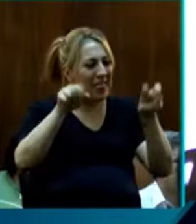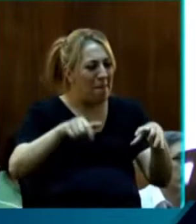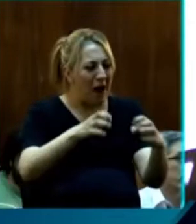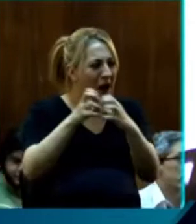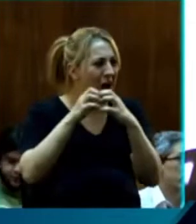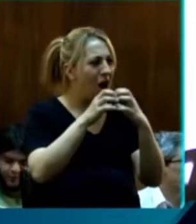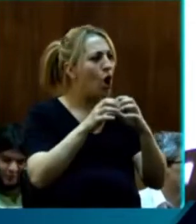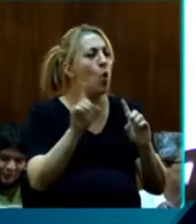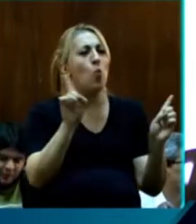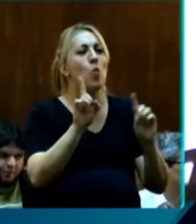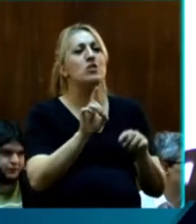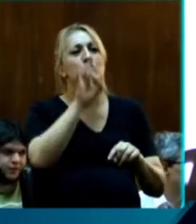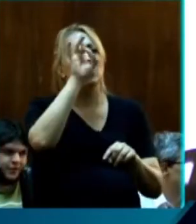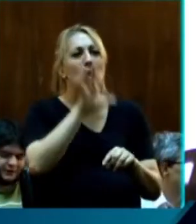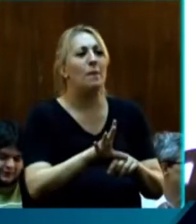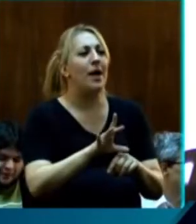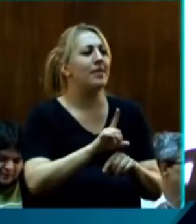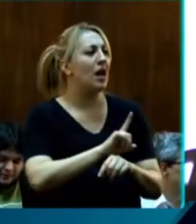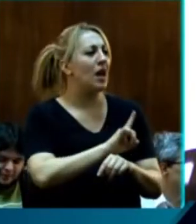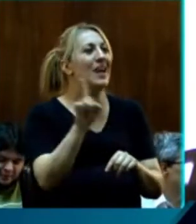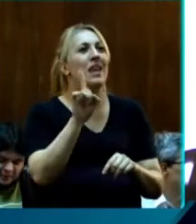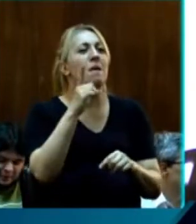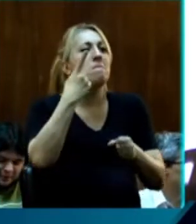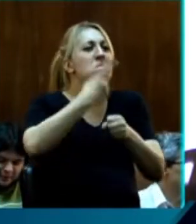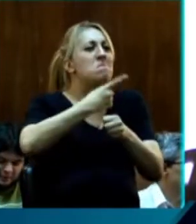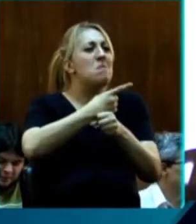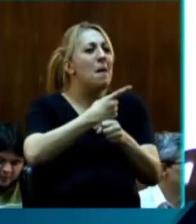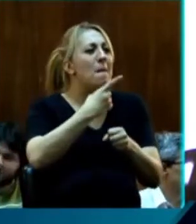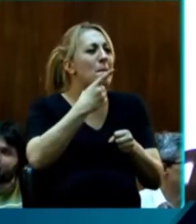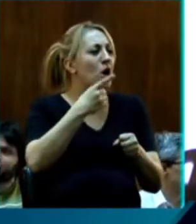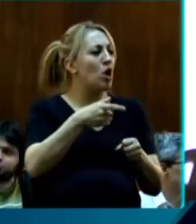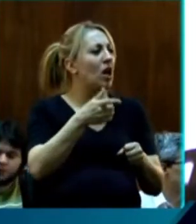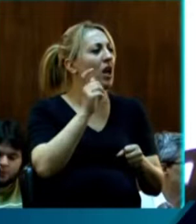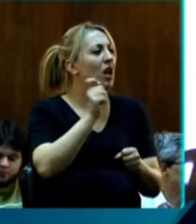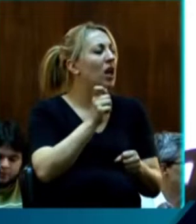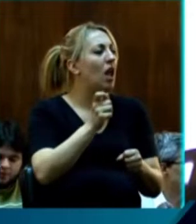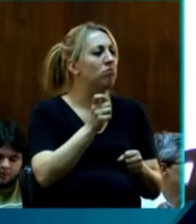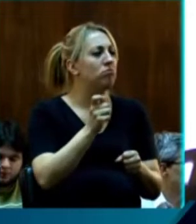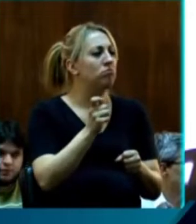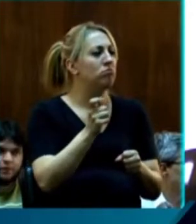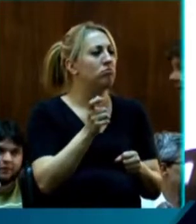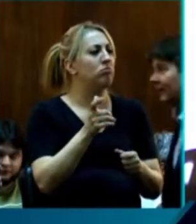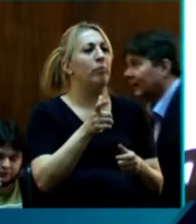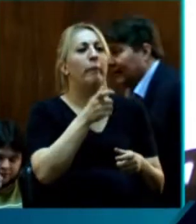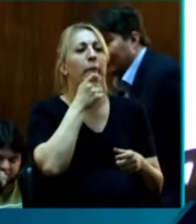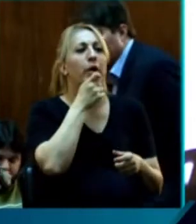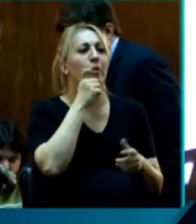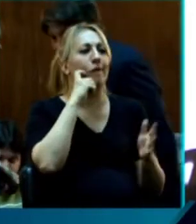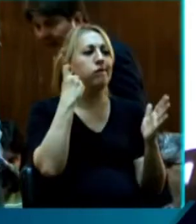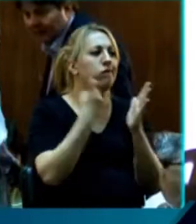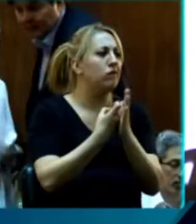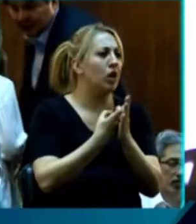hacen exclusivamente ni principalmente a los que pueden ser violaciones